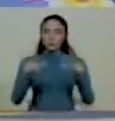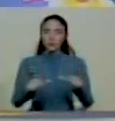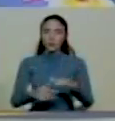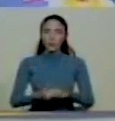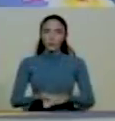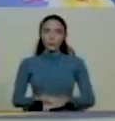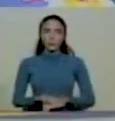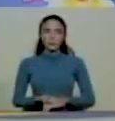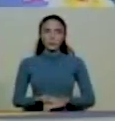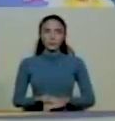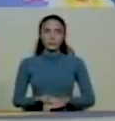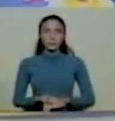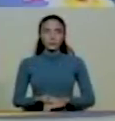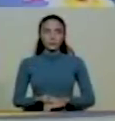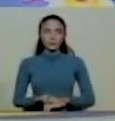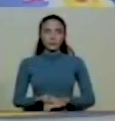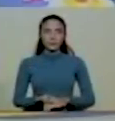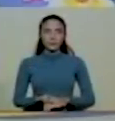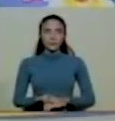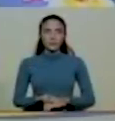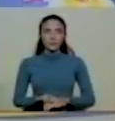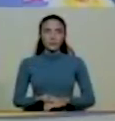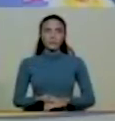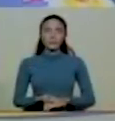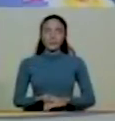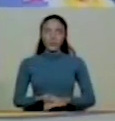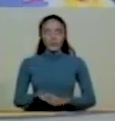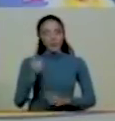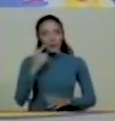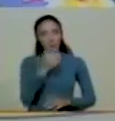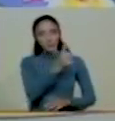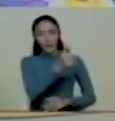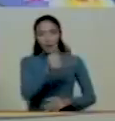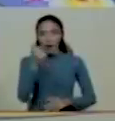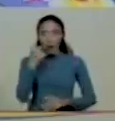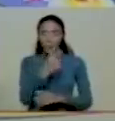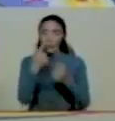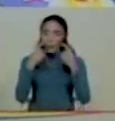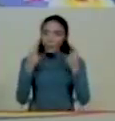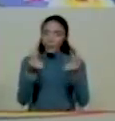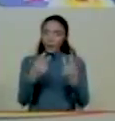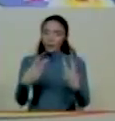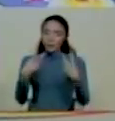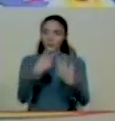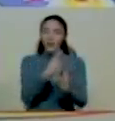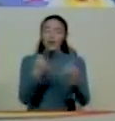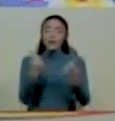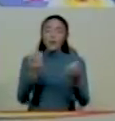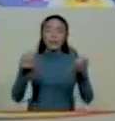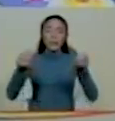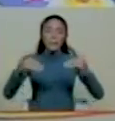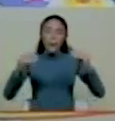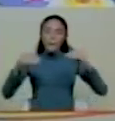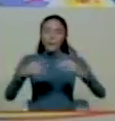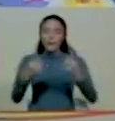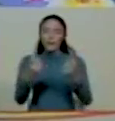Atención, vicepresidenta ejecutiva. Atención, ministro de Poder Popular. Pero falta mucho por